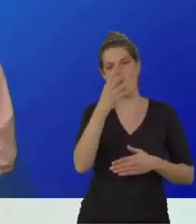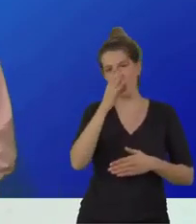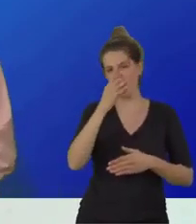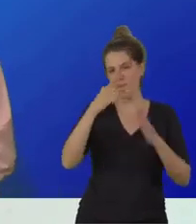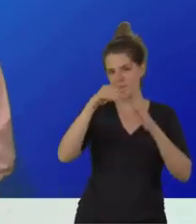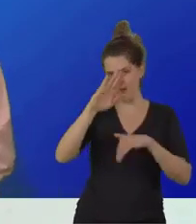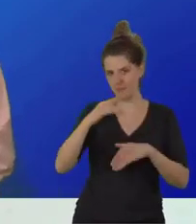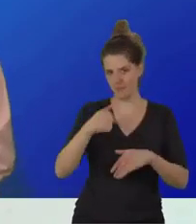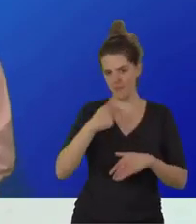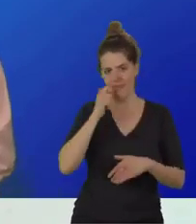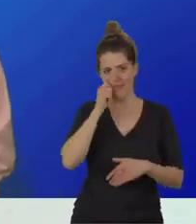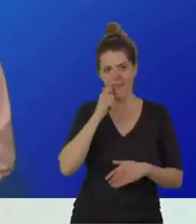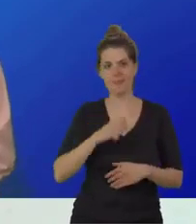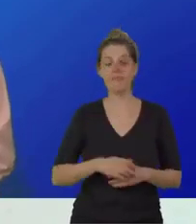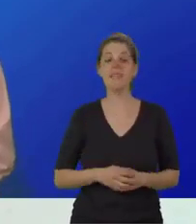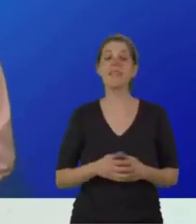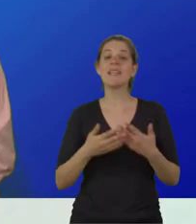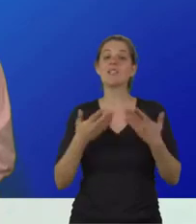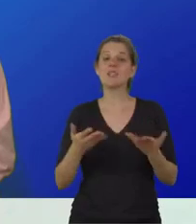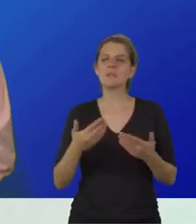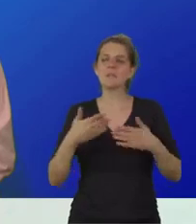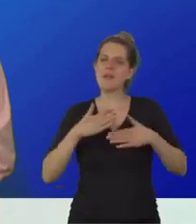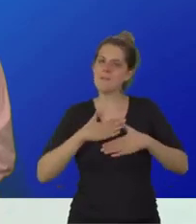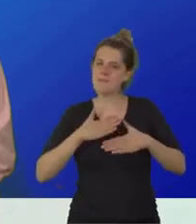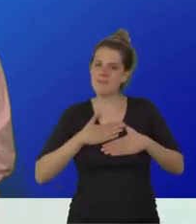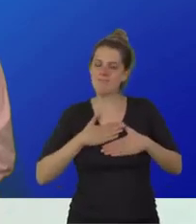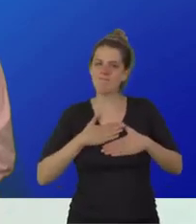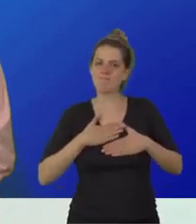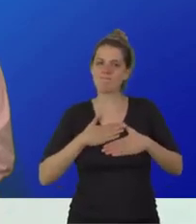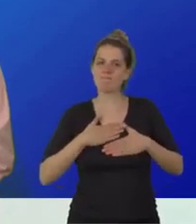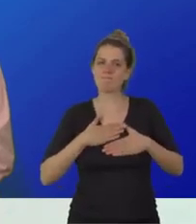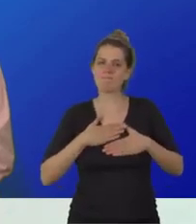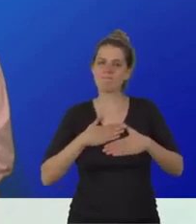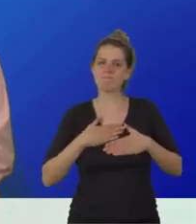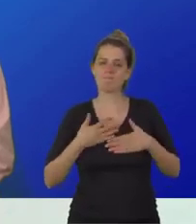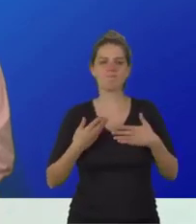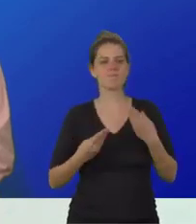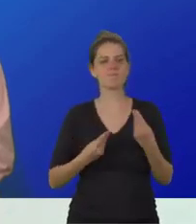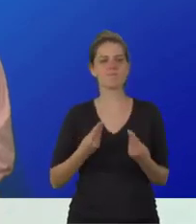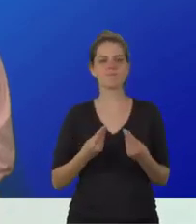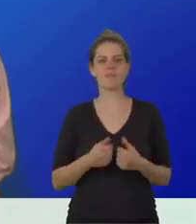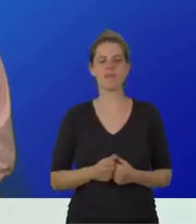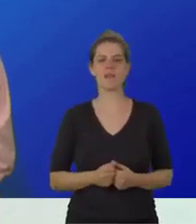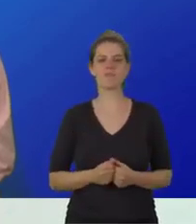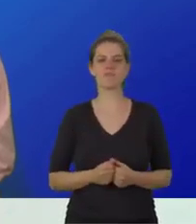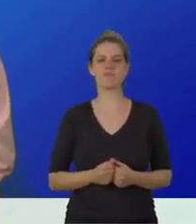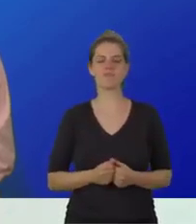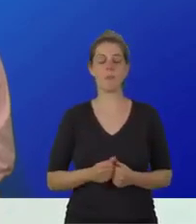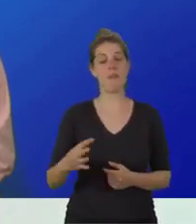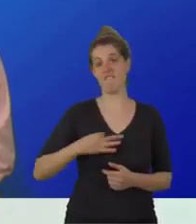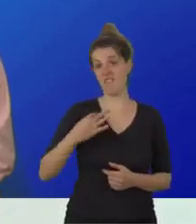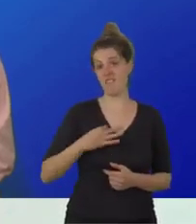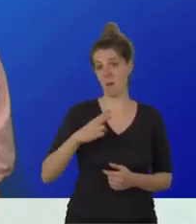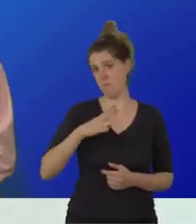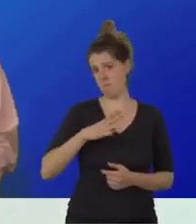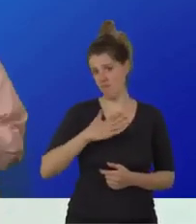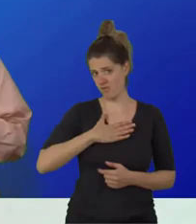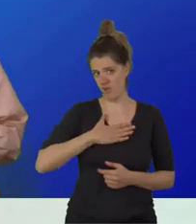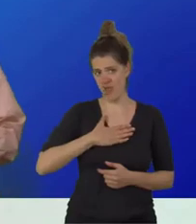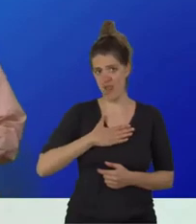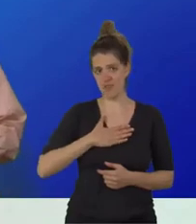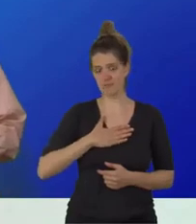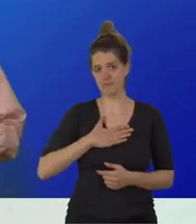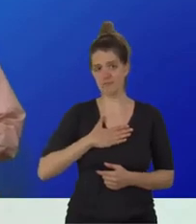años, tengo más de 40 años y una de las cuestiones que me pasa es que en mi